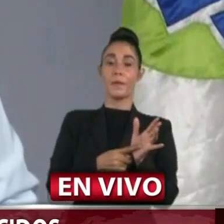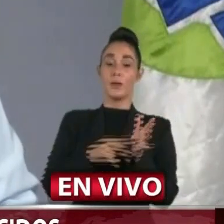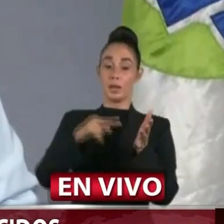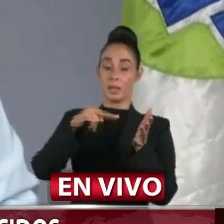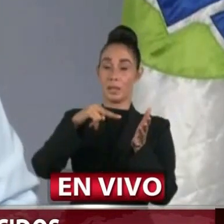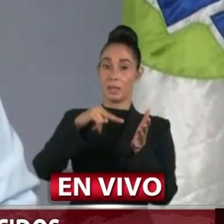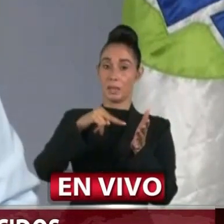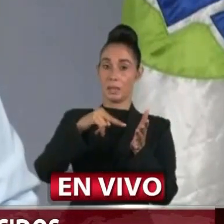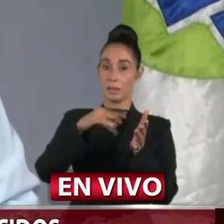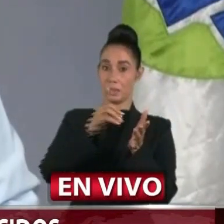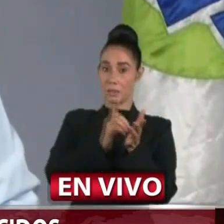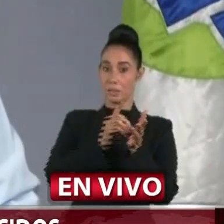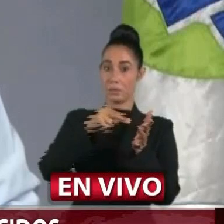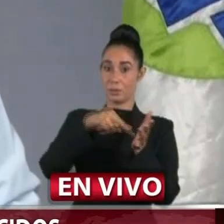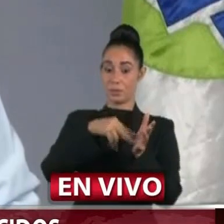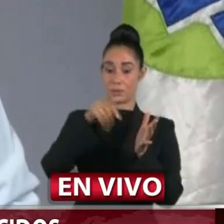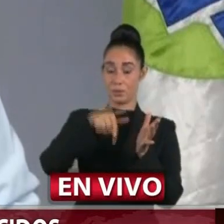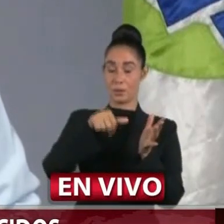Distrito Nacional,